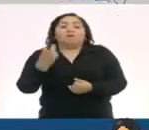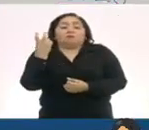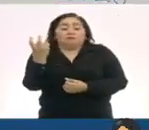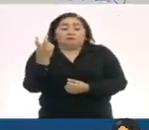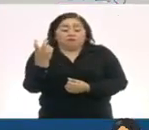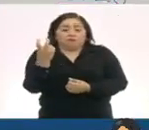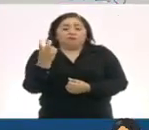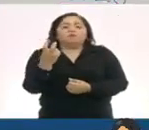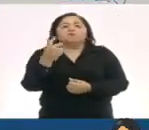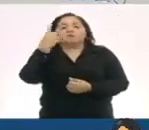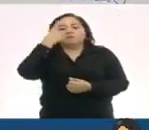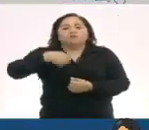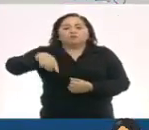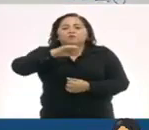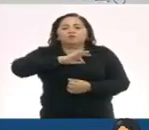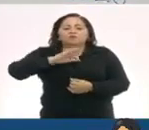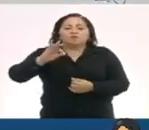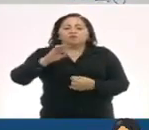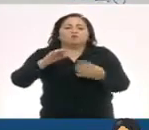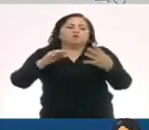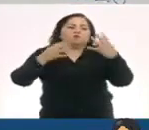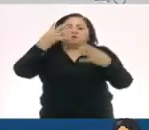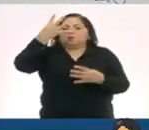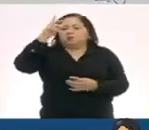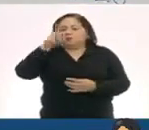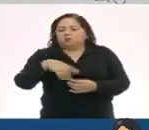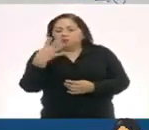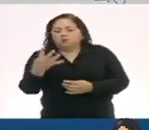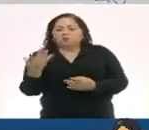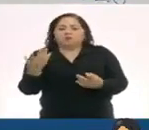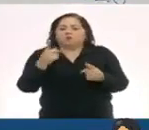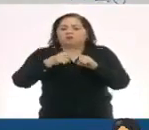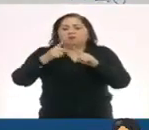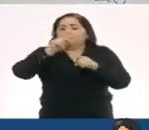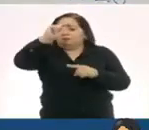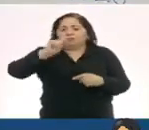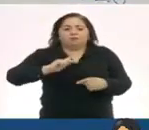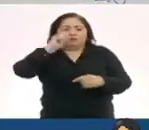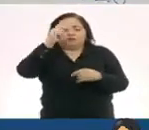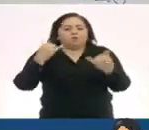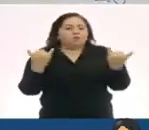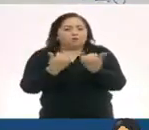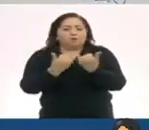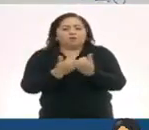manera vamos a poder, no sé, 4/4 va a ser igual a un entero.